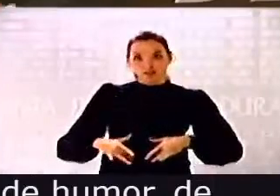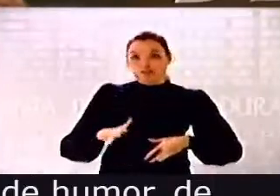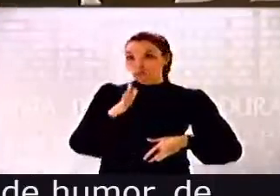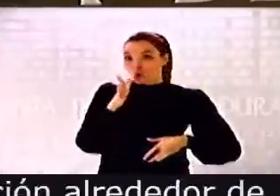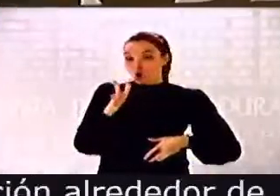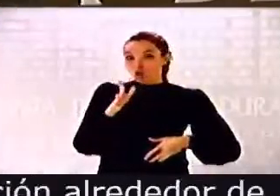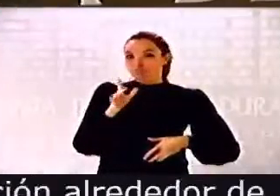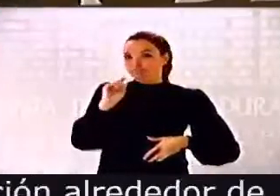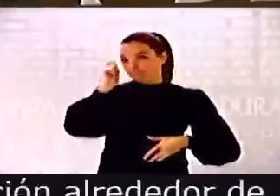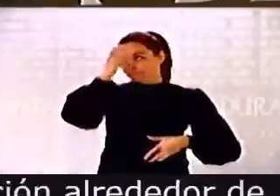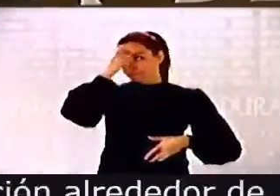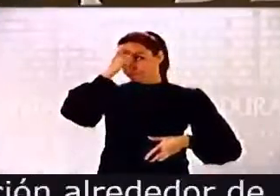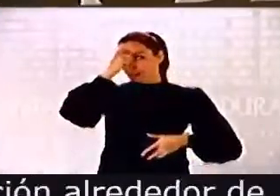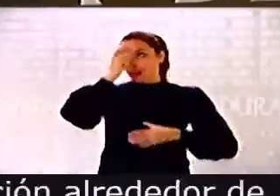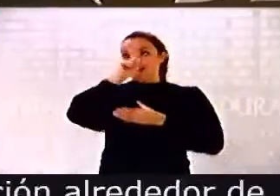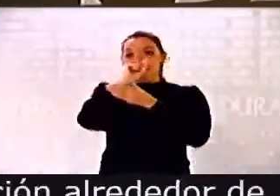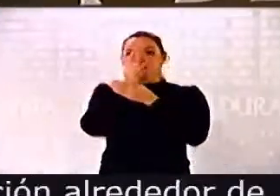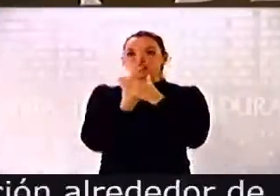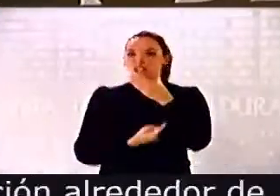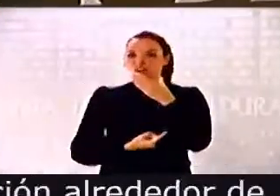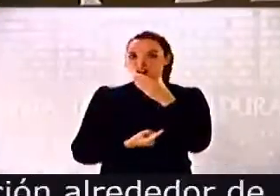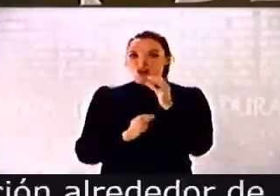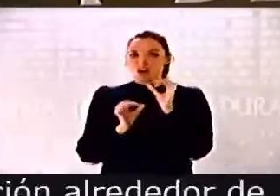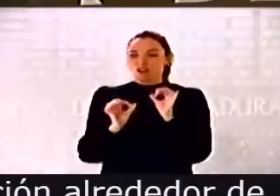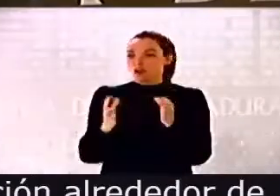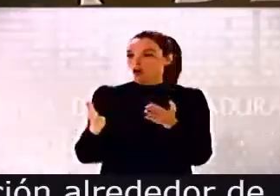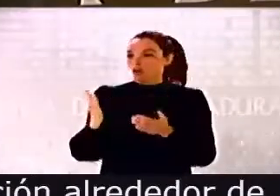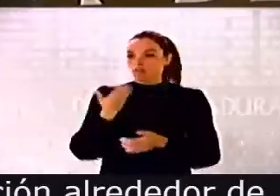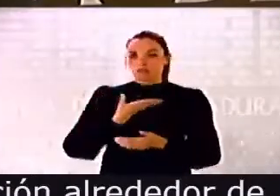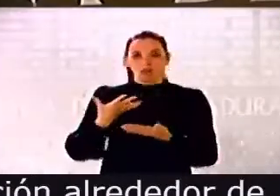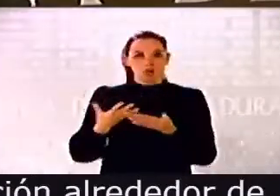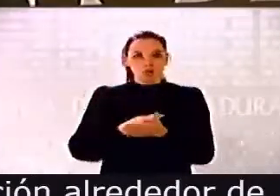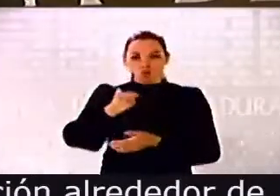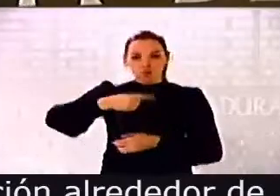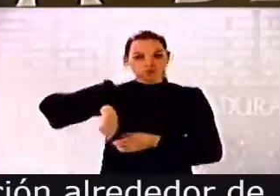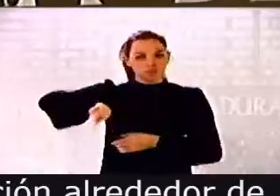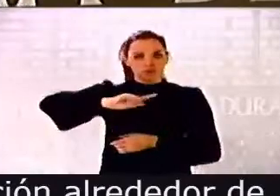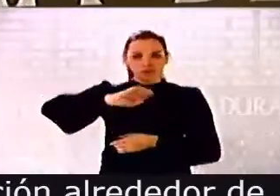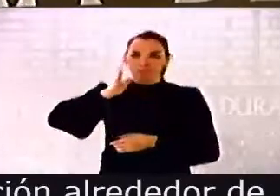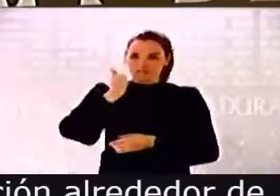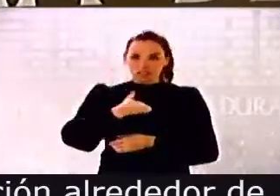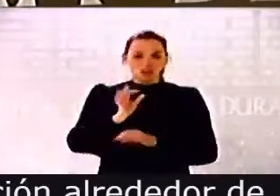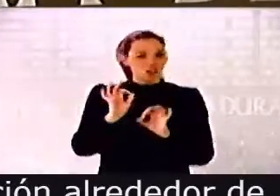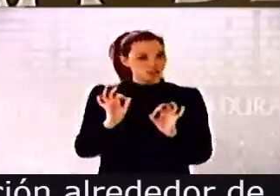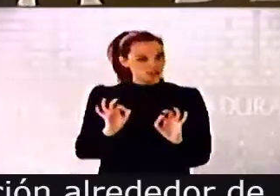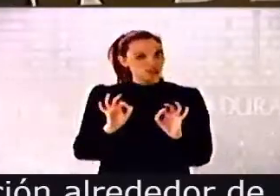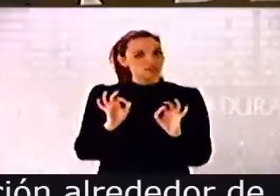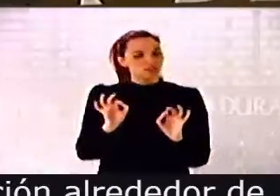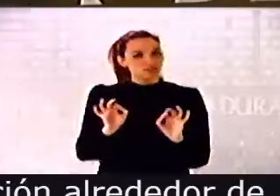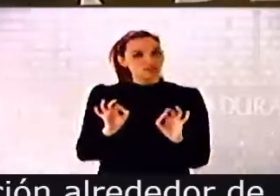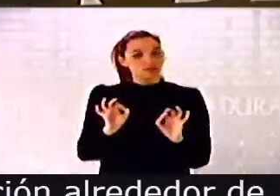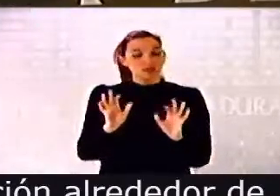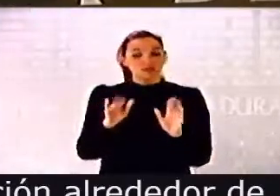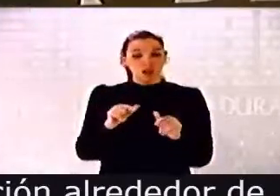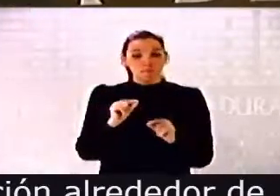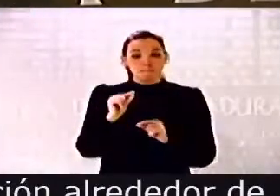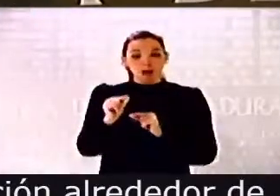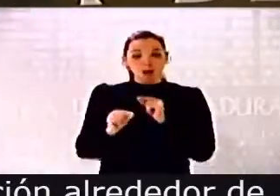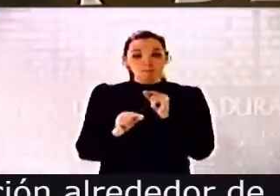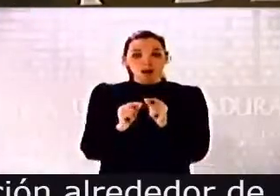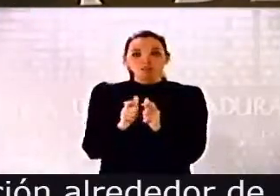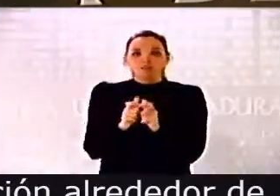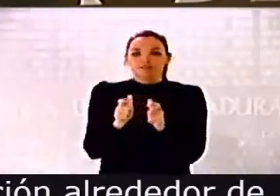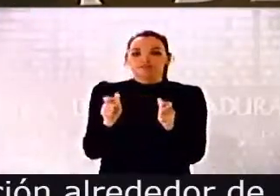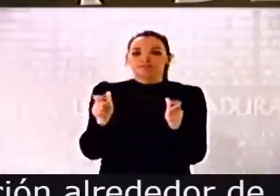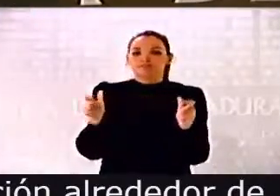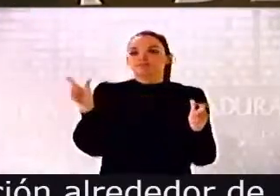fatiga pandémica que nos afecta a todos y a todas, pero que va siendo cada vez más generalizado.